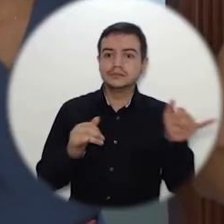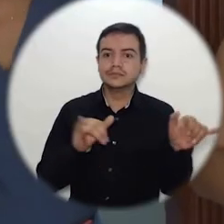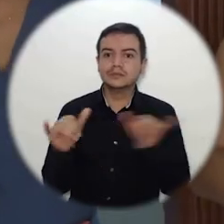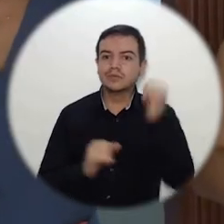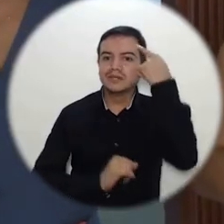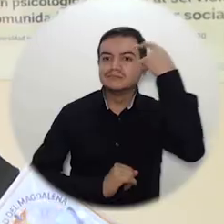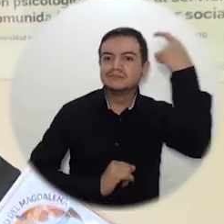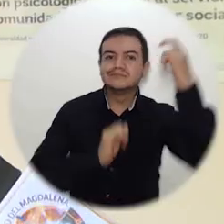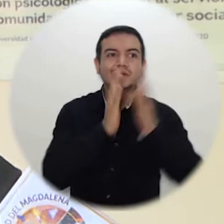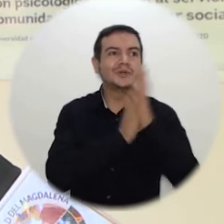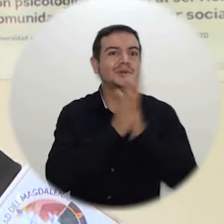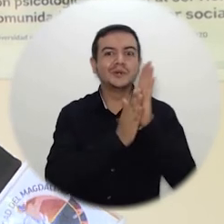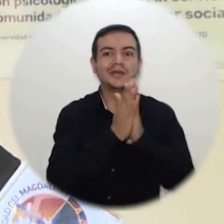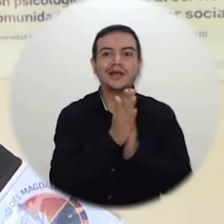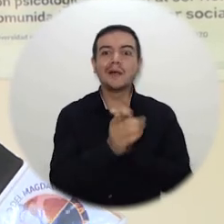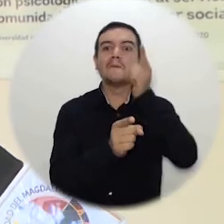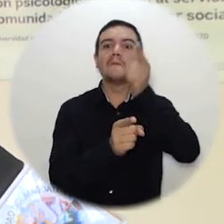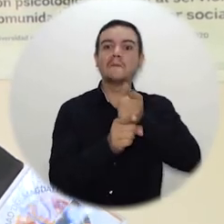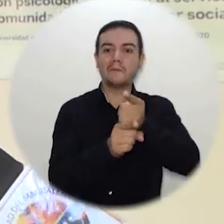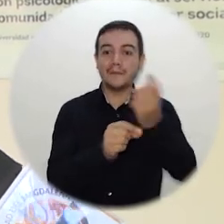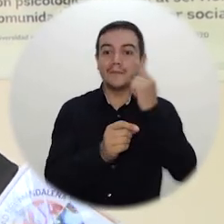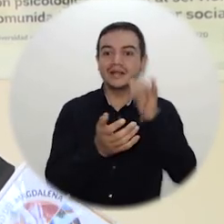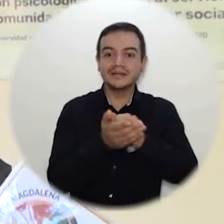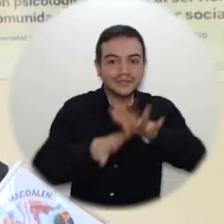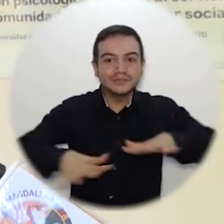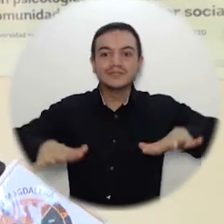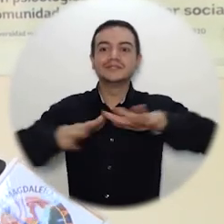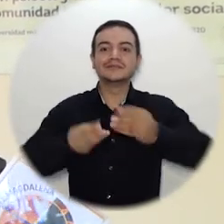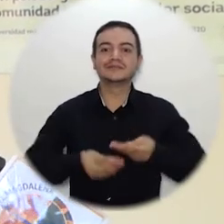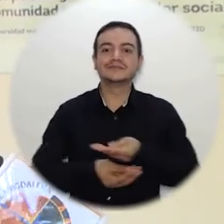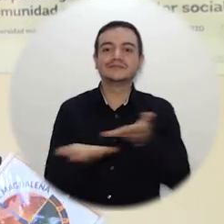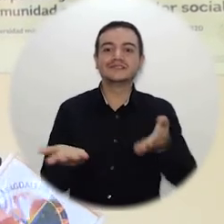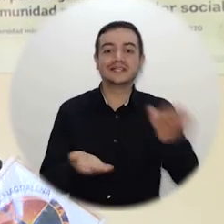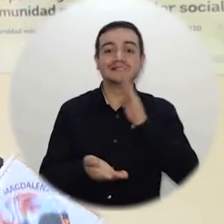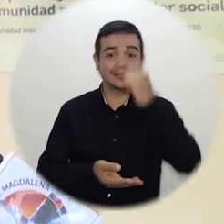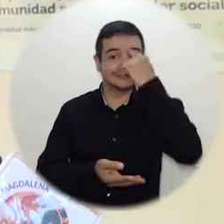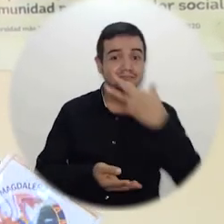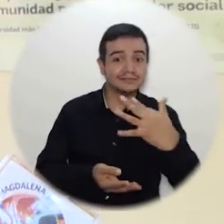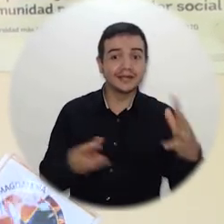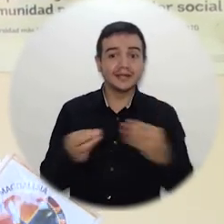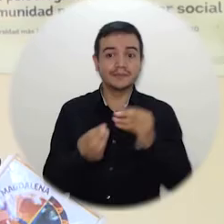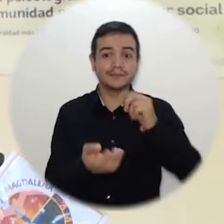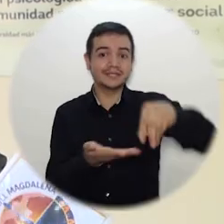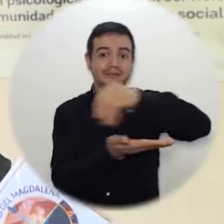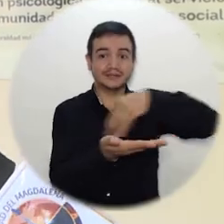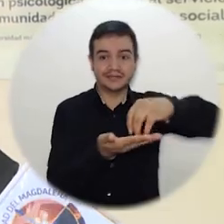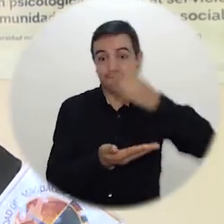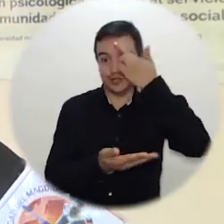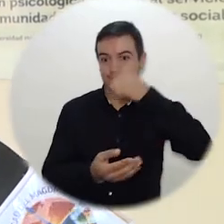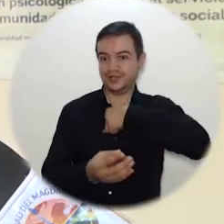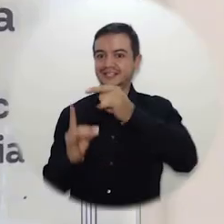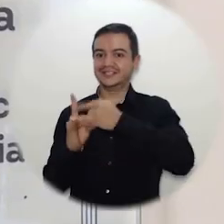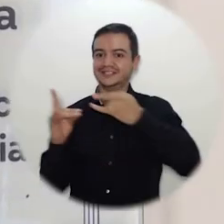Estos sueños, los sueños hechos realidad, sí se vale soñar y sobre todo para el beneficio de toda la población samaria, magdalenense y por supuesto